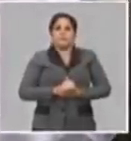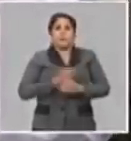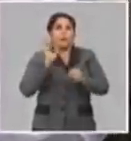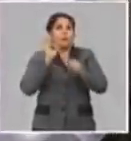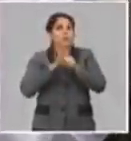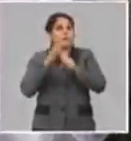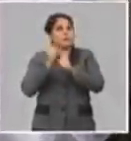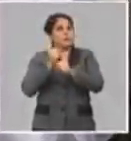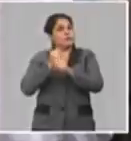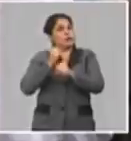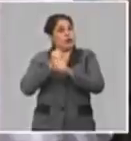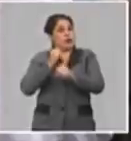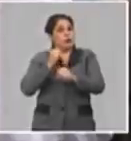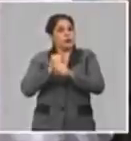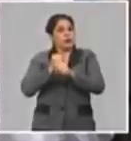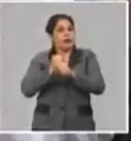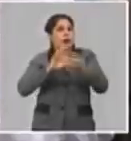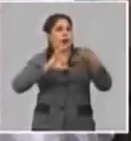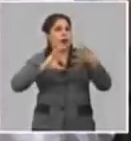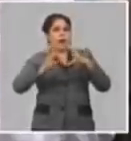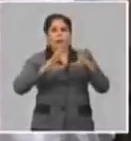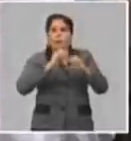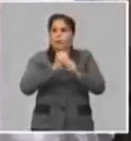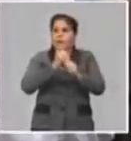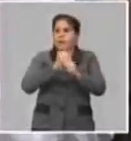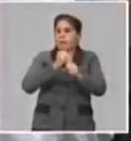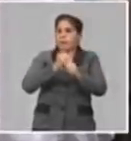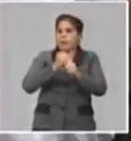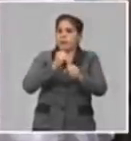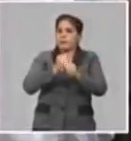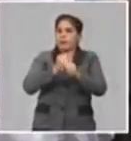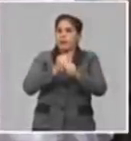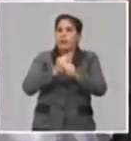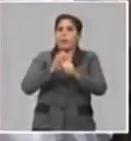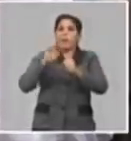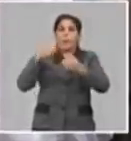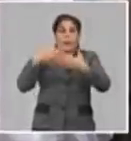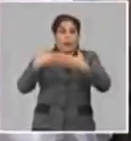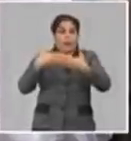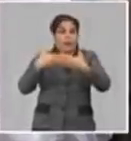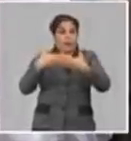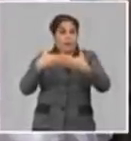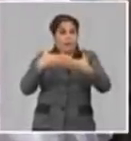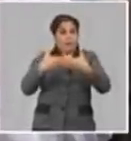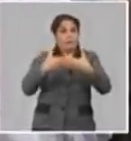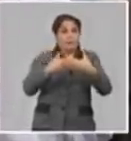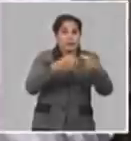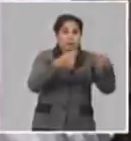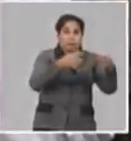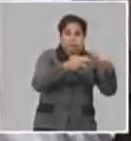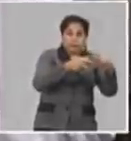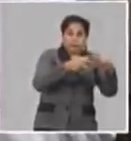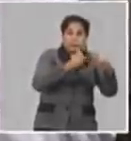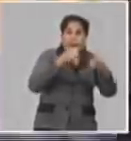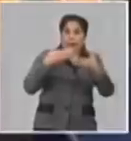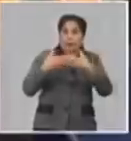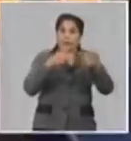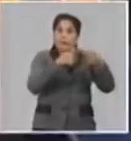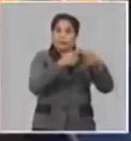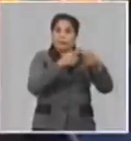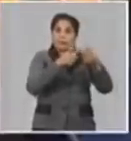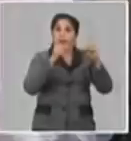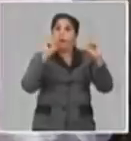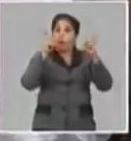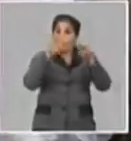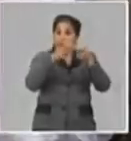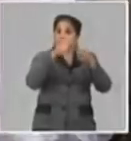empezar a trabajar en el diseño de la micro, pequeña y mediana empresa. Que está en la política aprobada. Que está en la